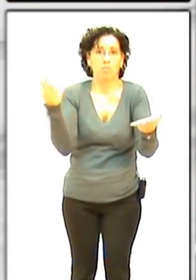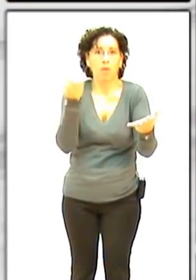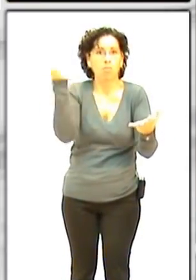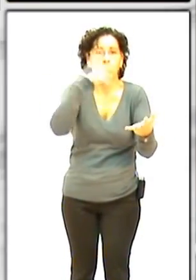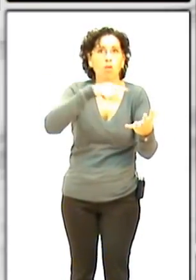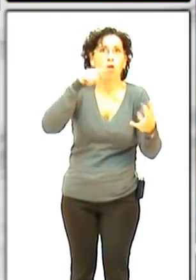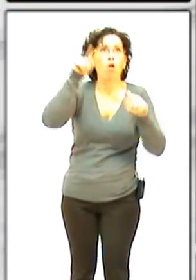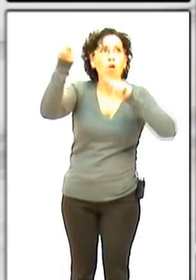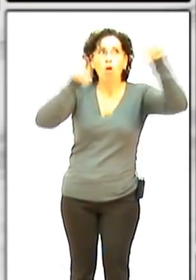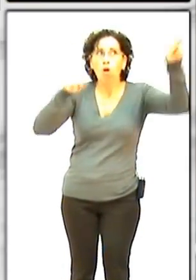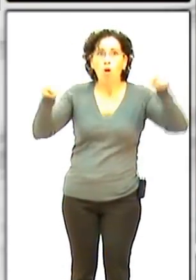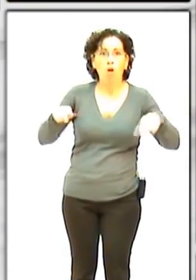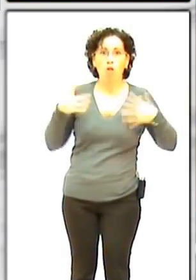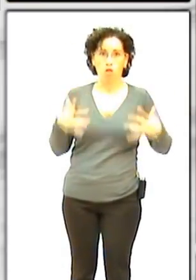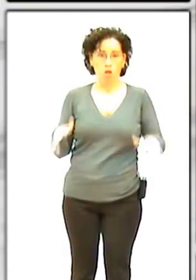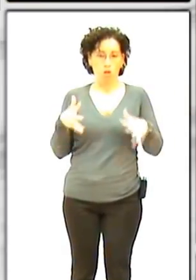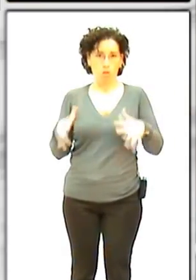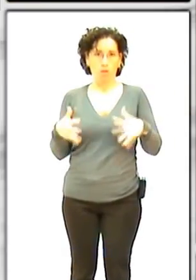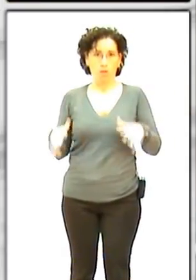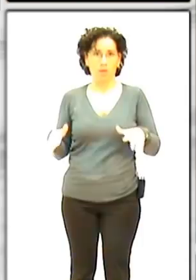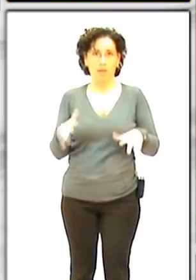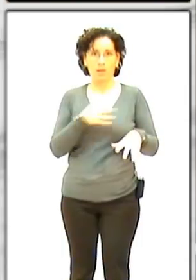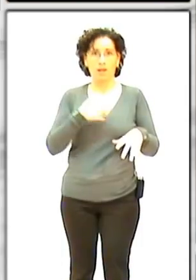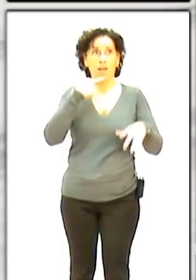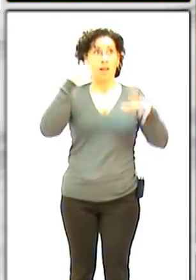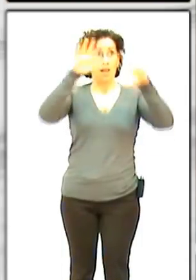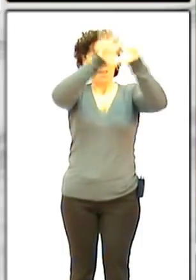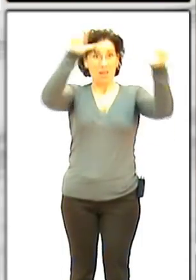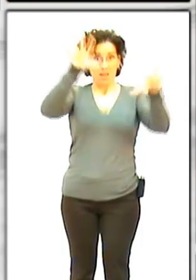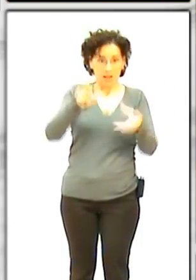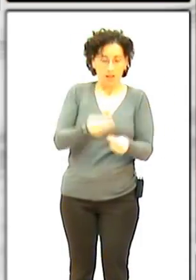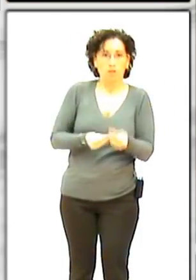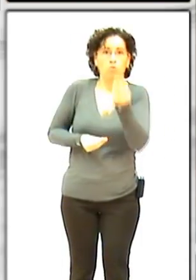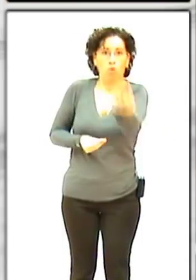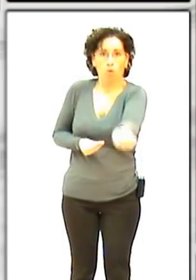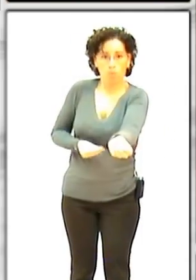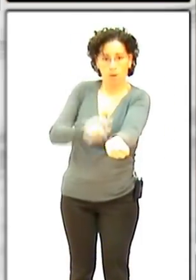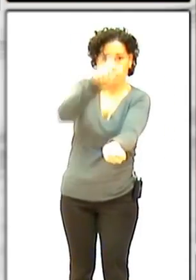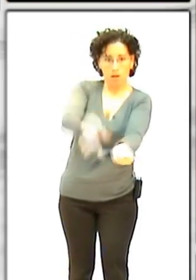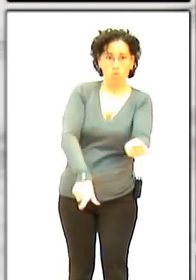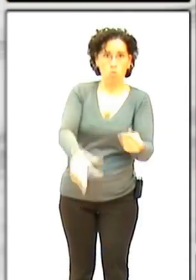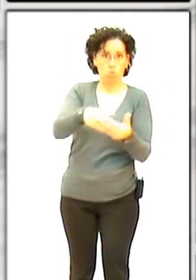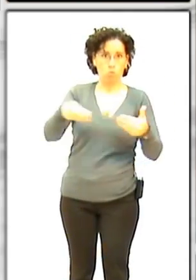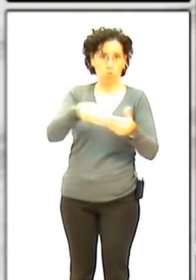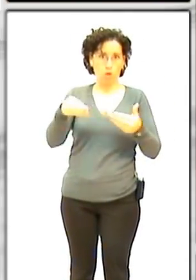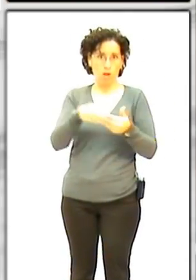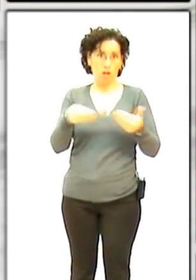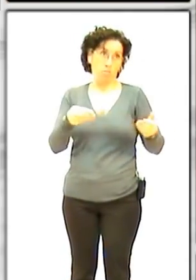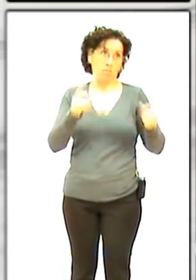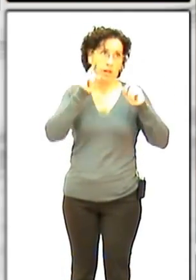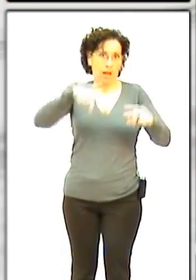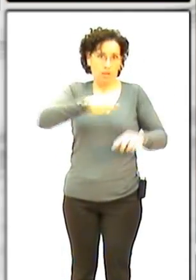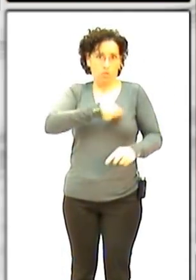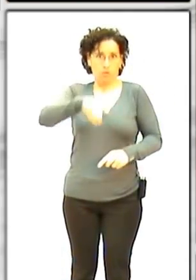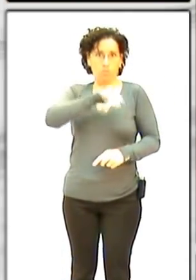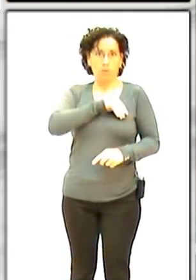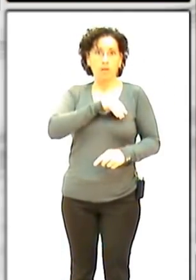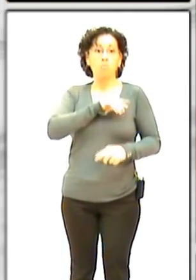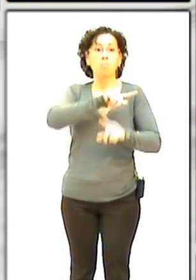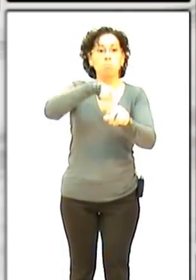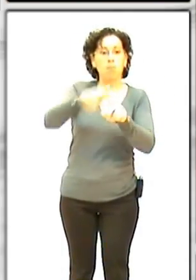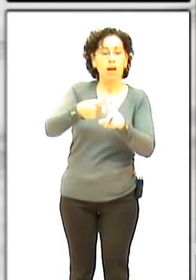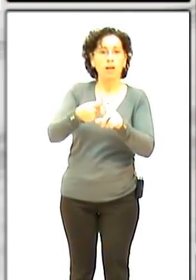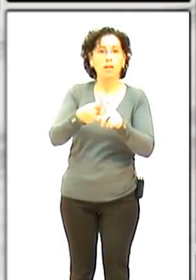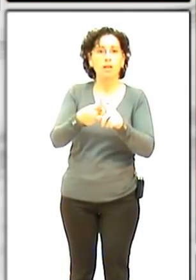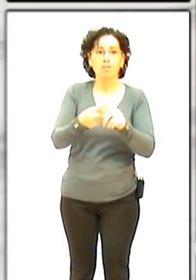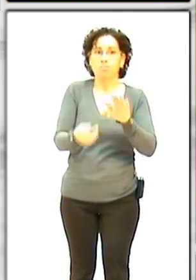ponerlos, entre comillas, en la mano del usuario español, localizándolos y posteriormente hay que cuidar de ellos,